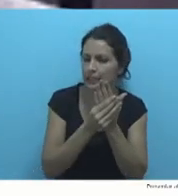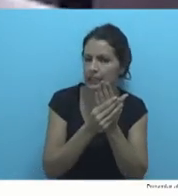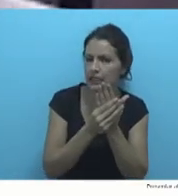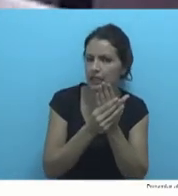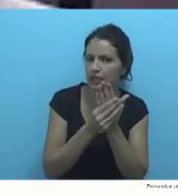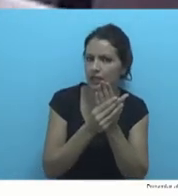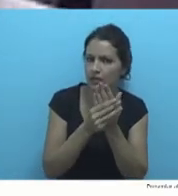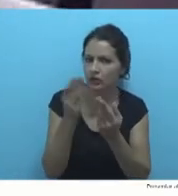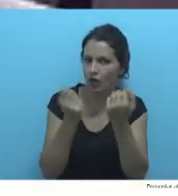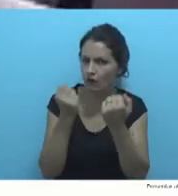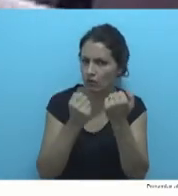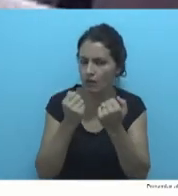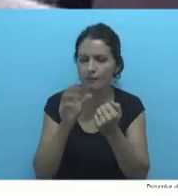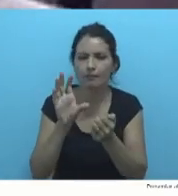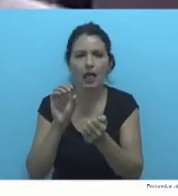generar